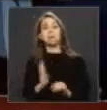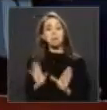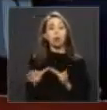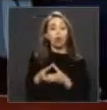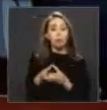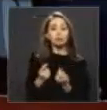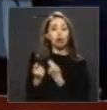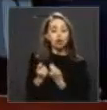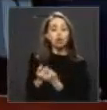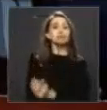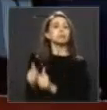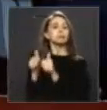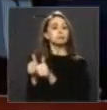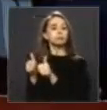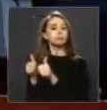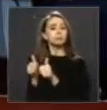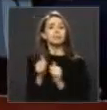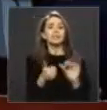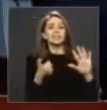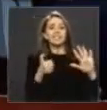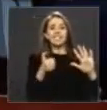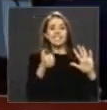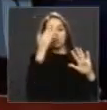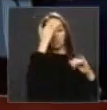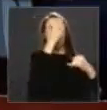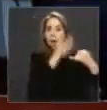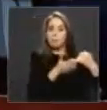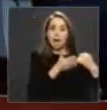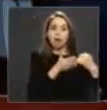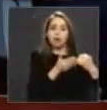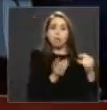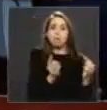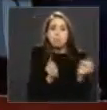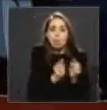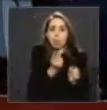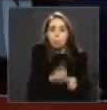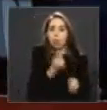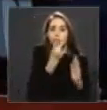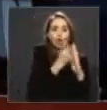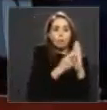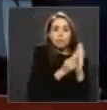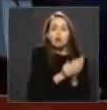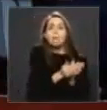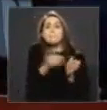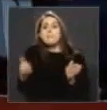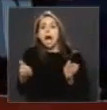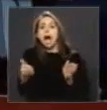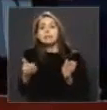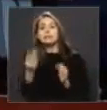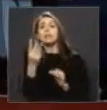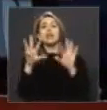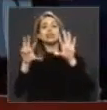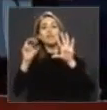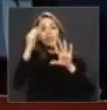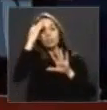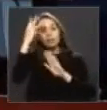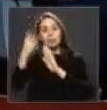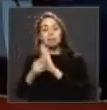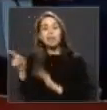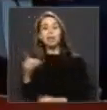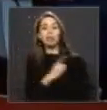hizo bien en ampliar de 60 a 90 días. La sagacidad del diputado